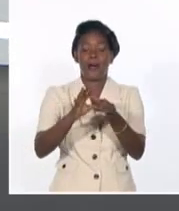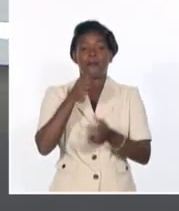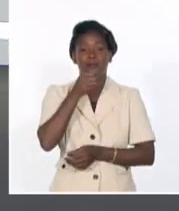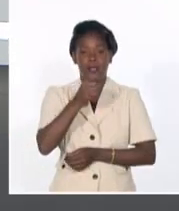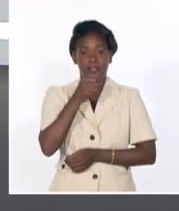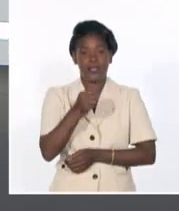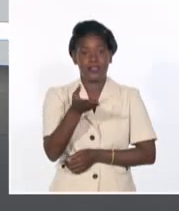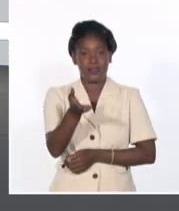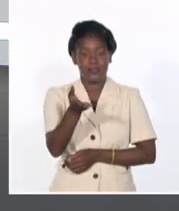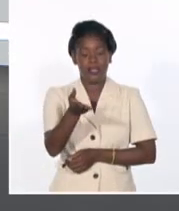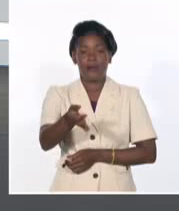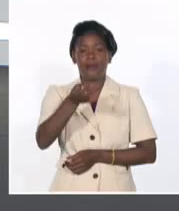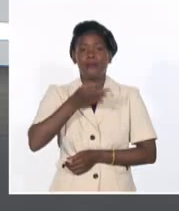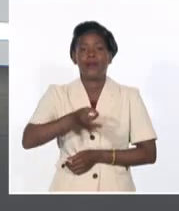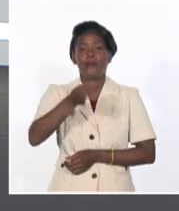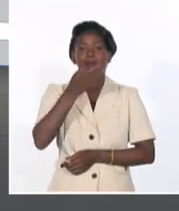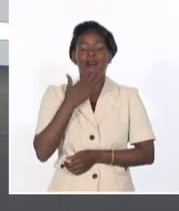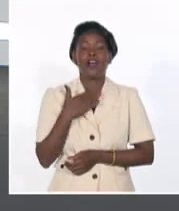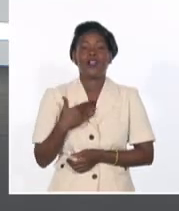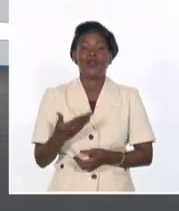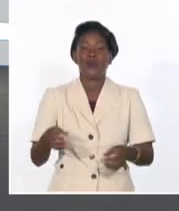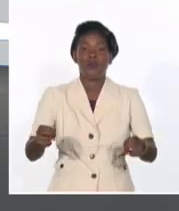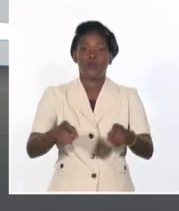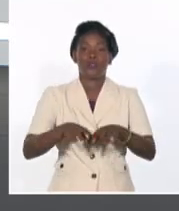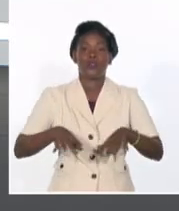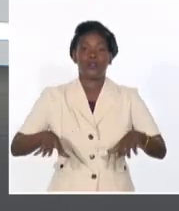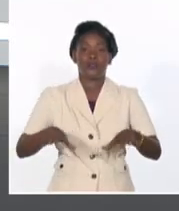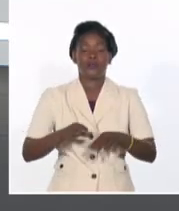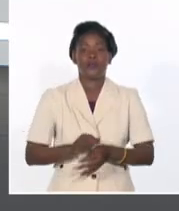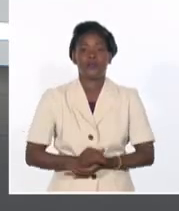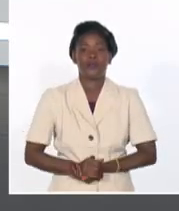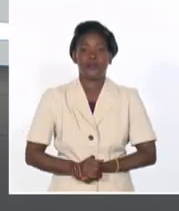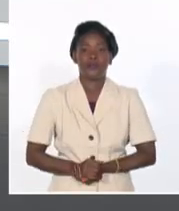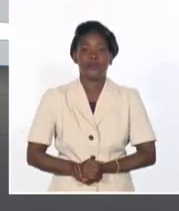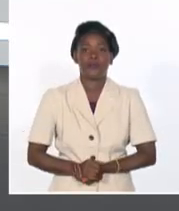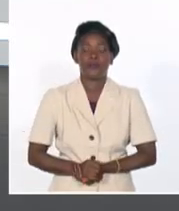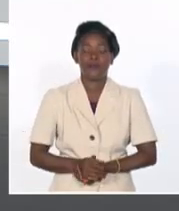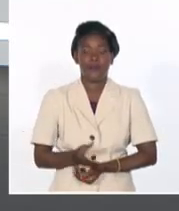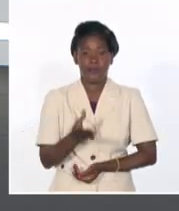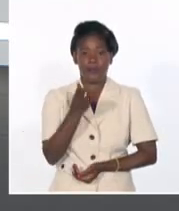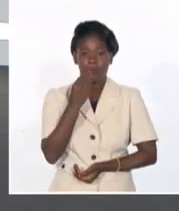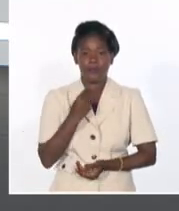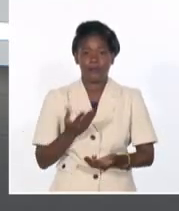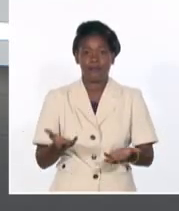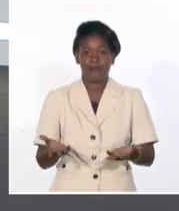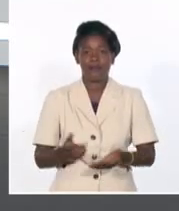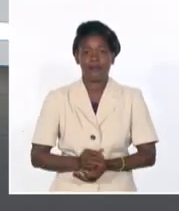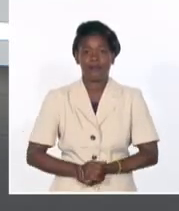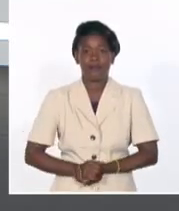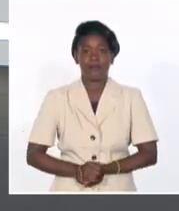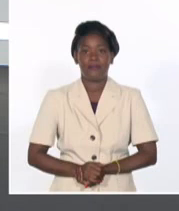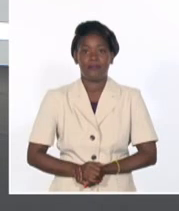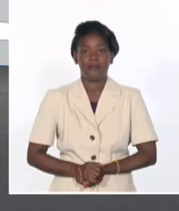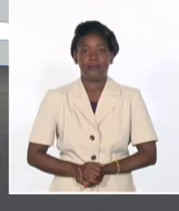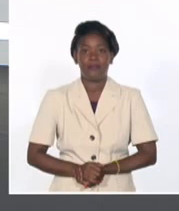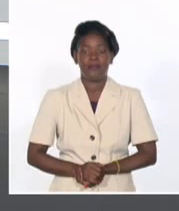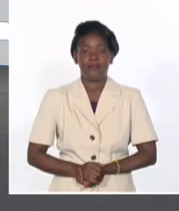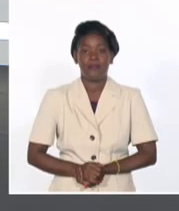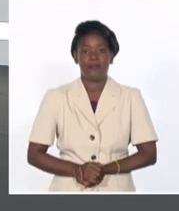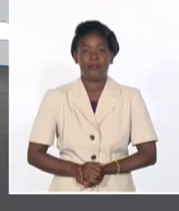encuentra en el estadio Julio Antonio Mella en vivo. Y vamos a ver a Orlando qué nos tiene preparado. Adelante, Orlando.